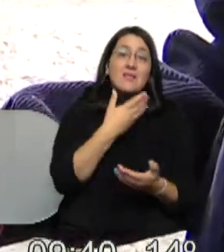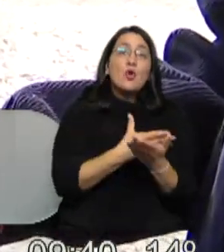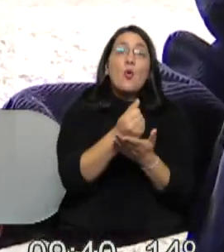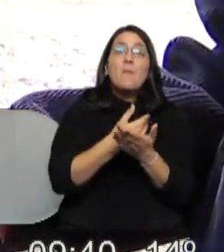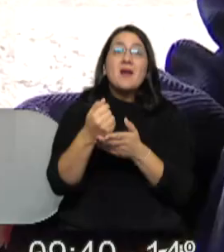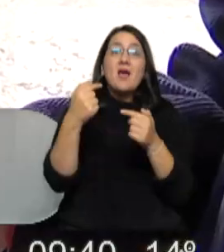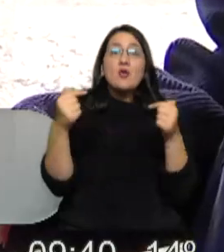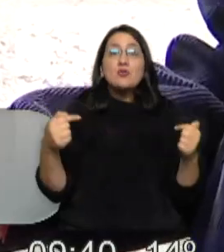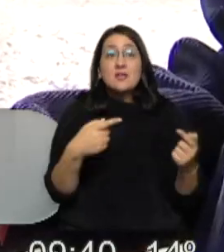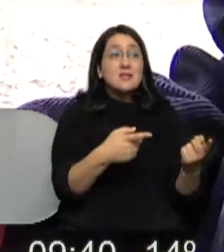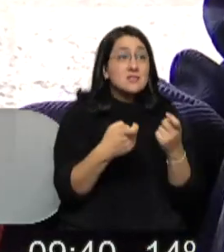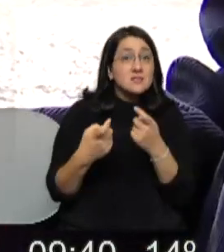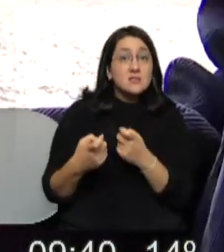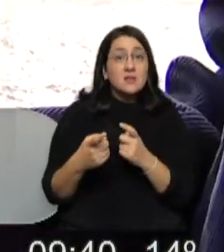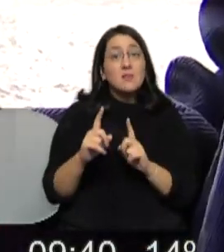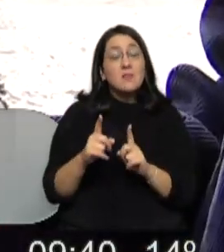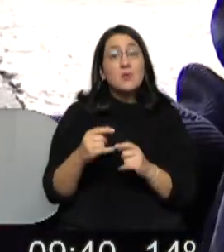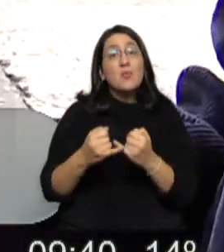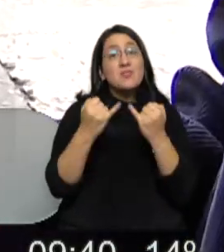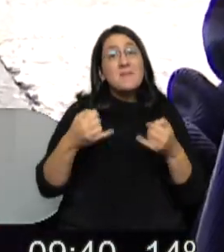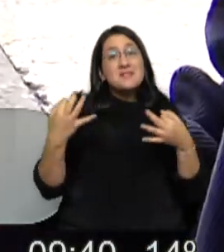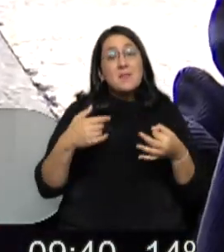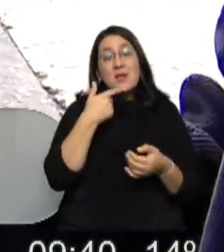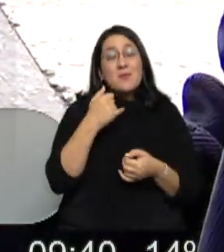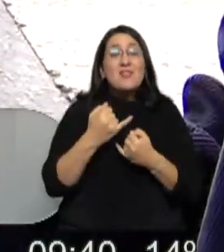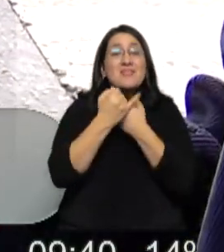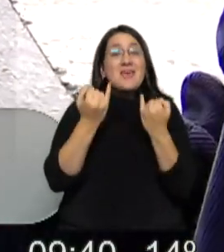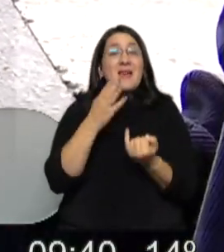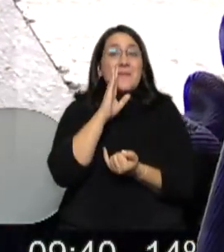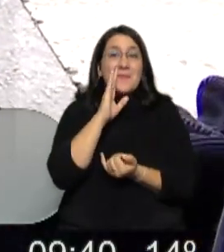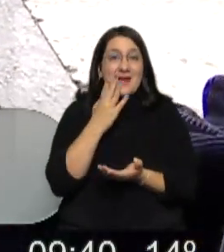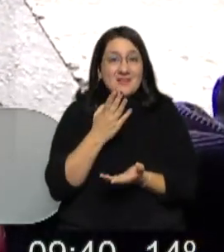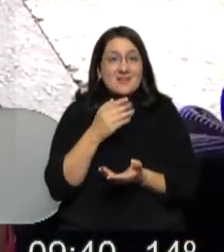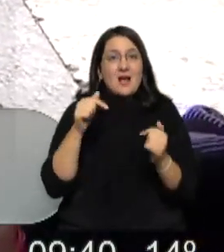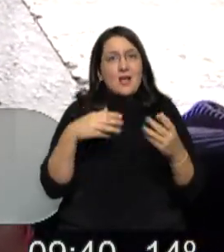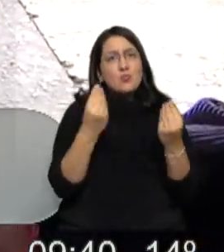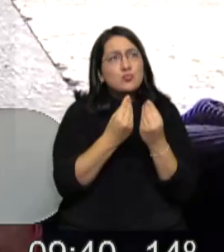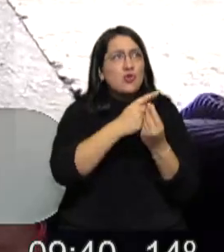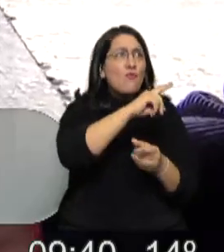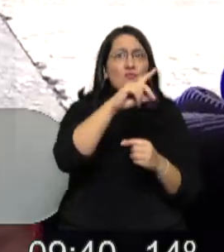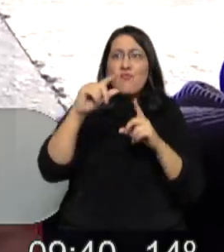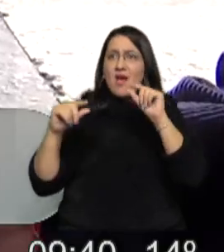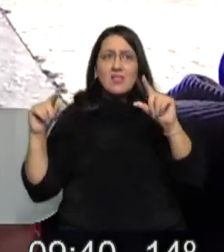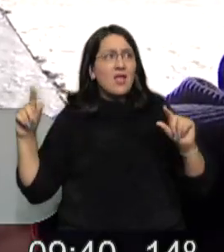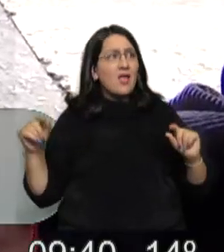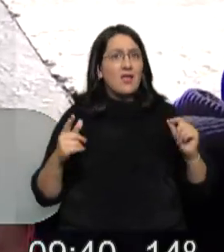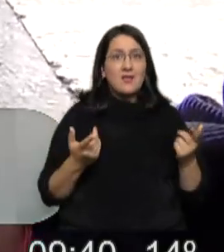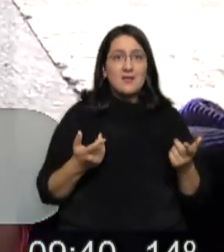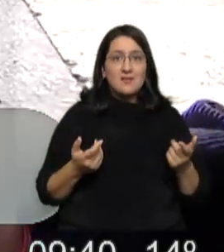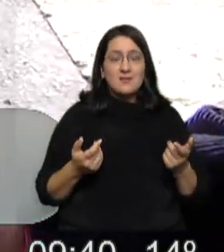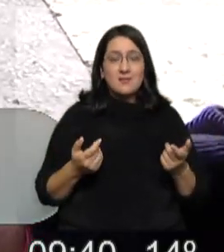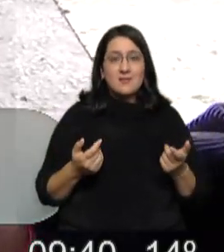cosas necesarias, más para un día especial como el Día de la Madre. Bueno, acá tenés varias ofertas de todo tipo,